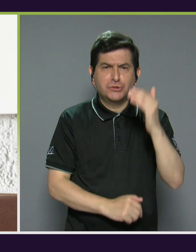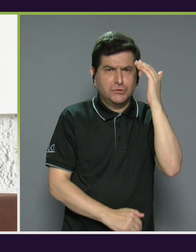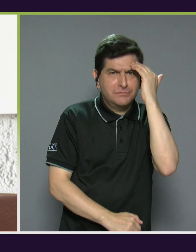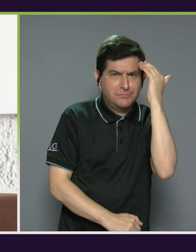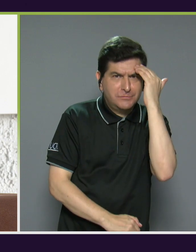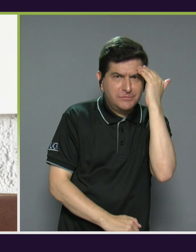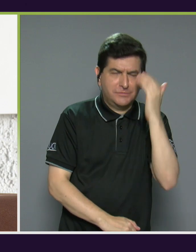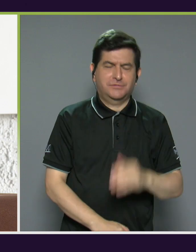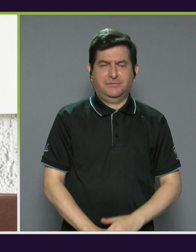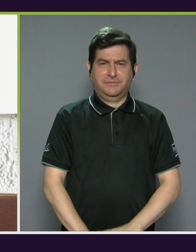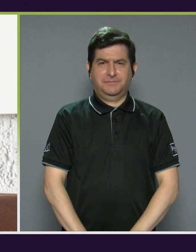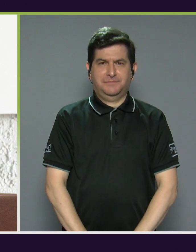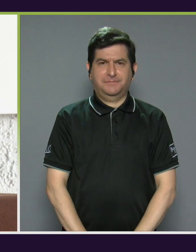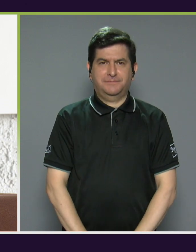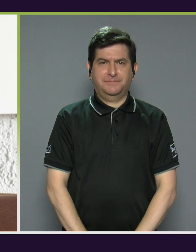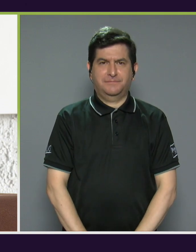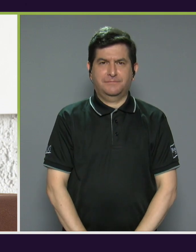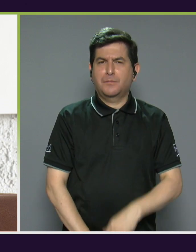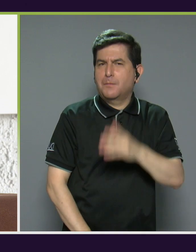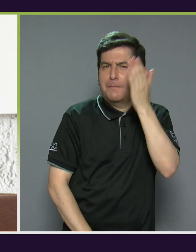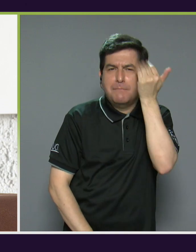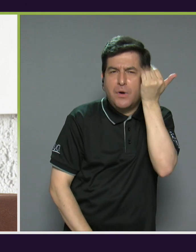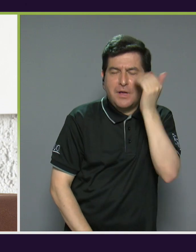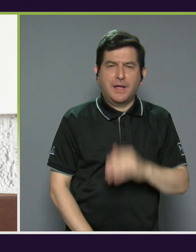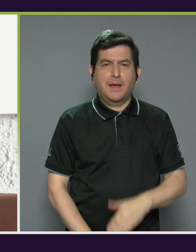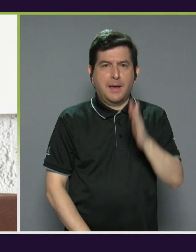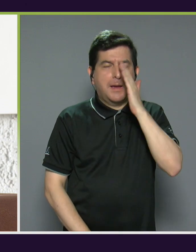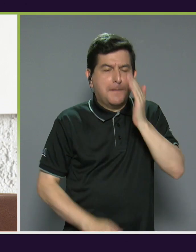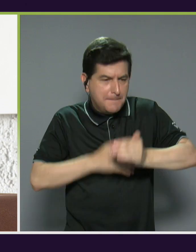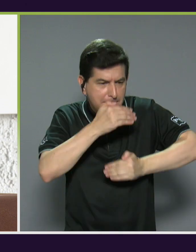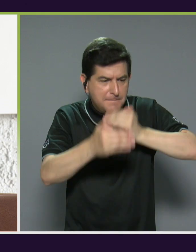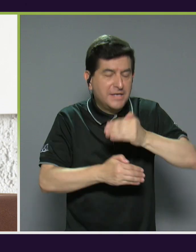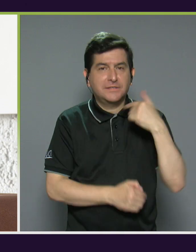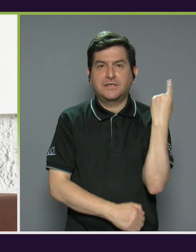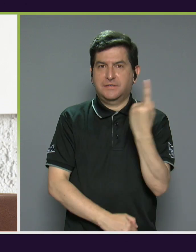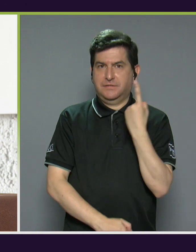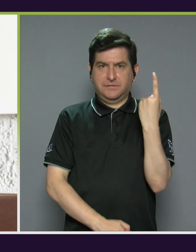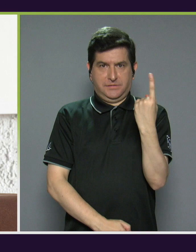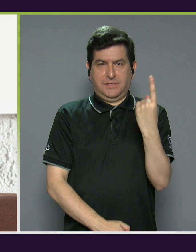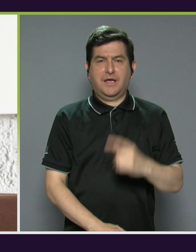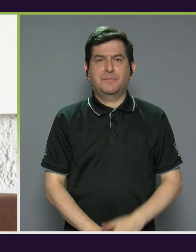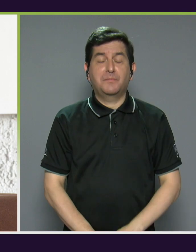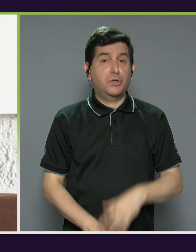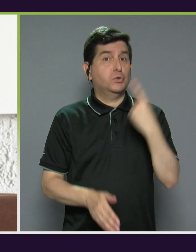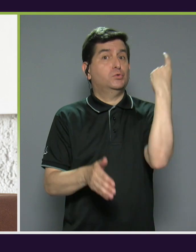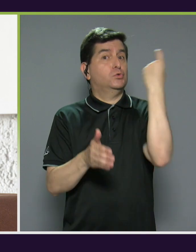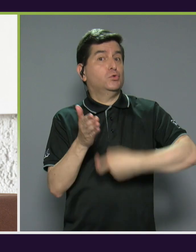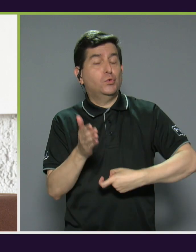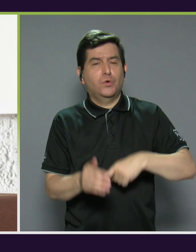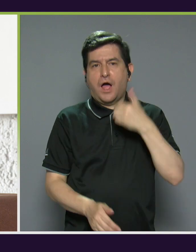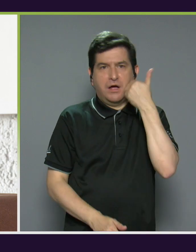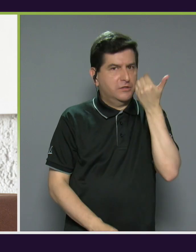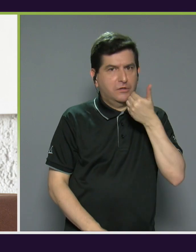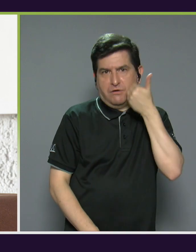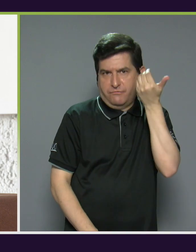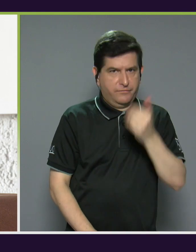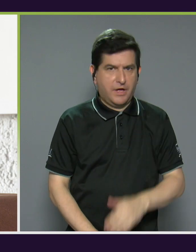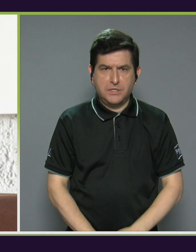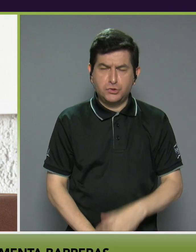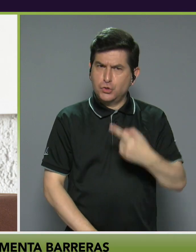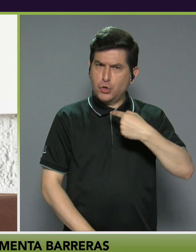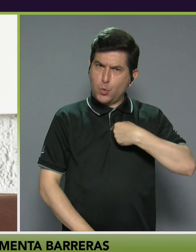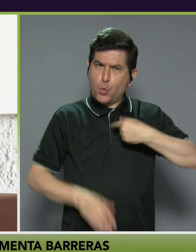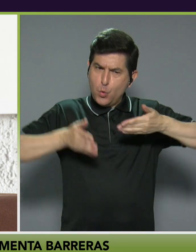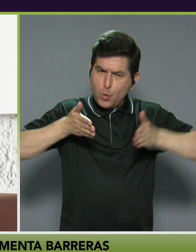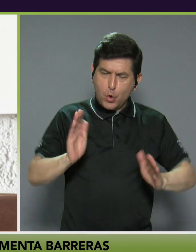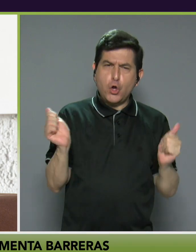¿verdad?, se conociera más, porque la maternidad es siempre dura, no es tan fácil,